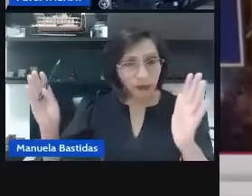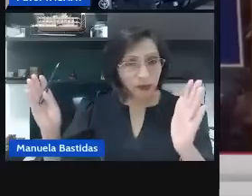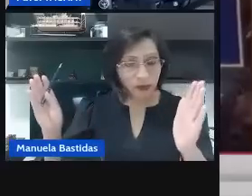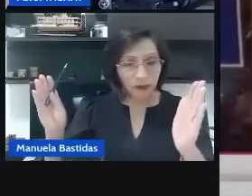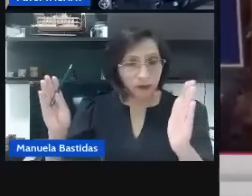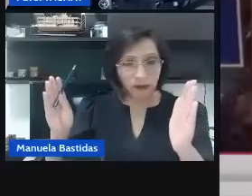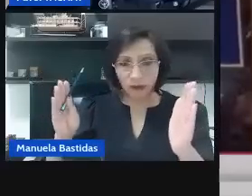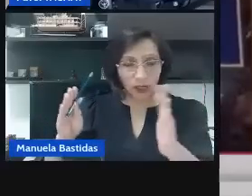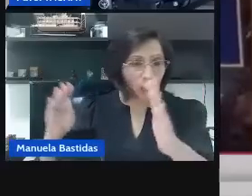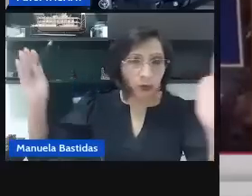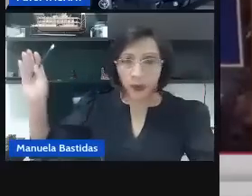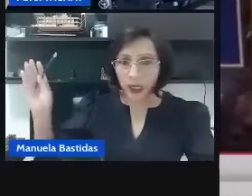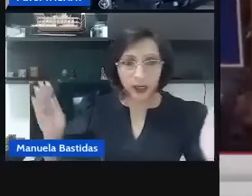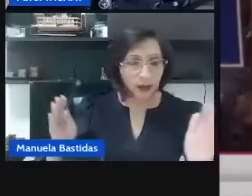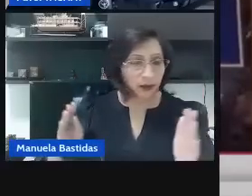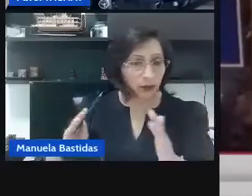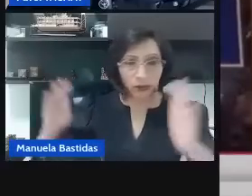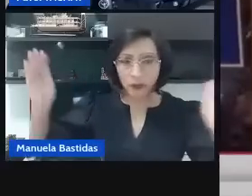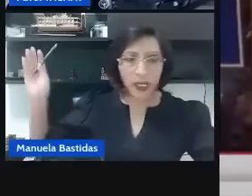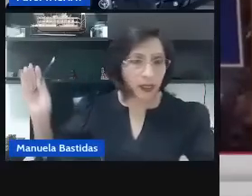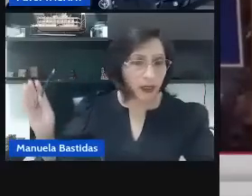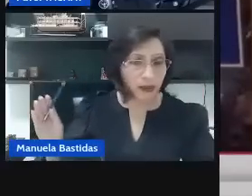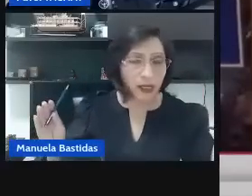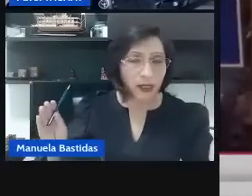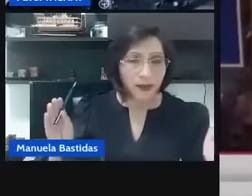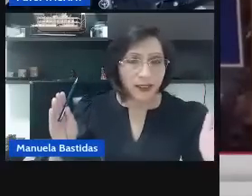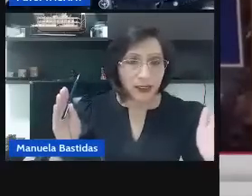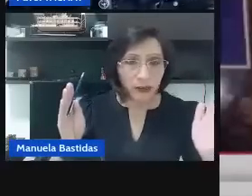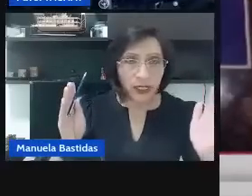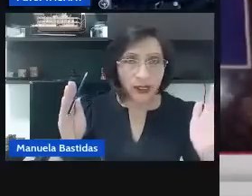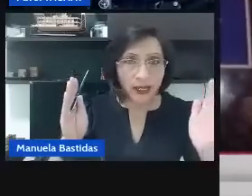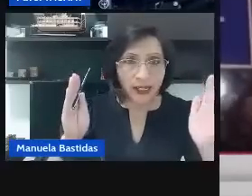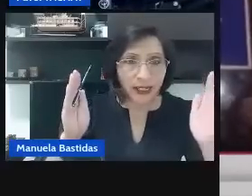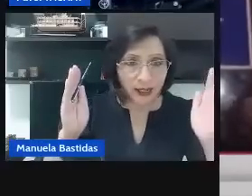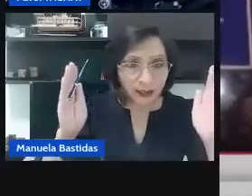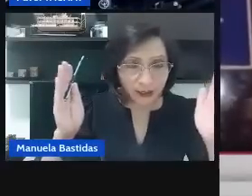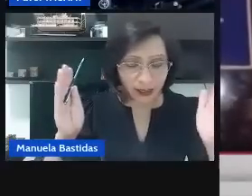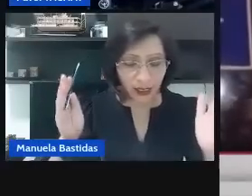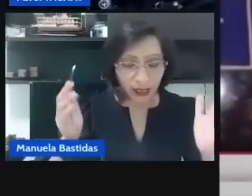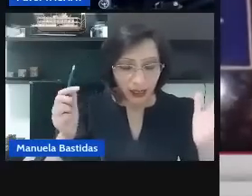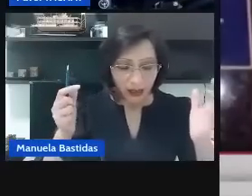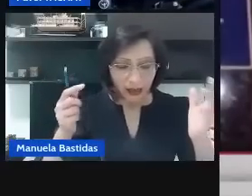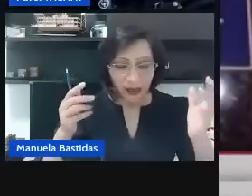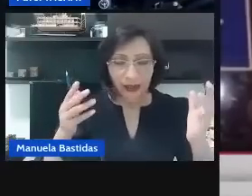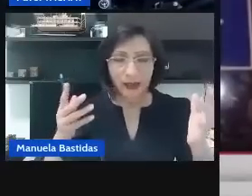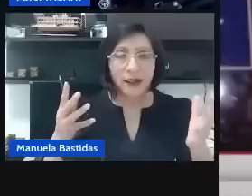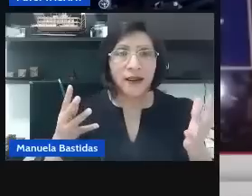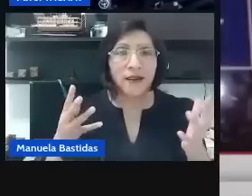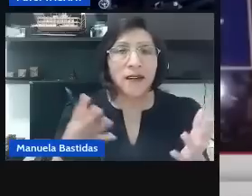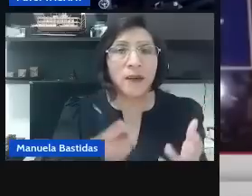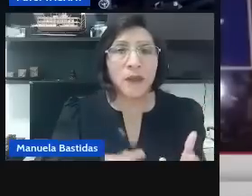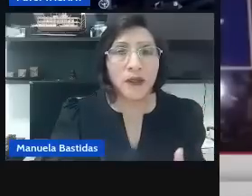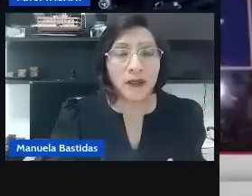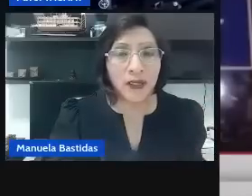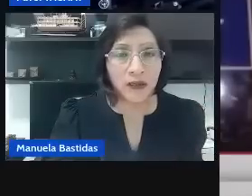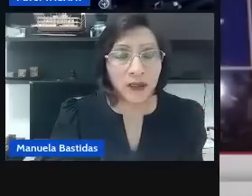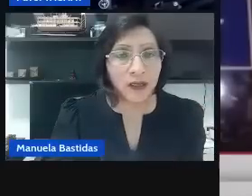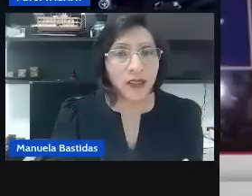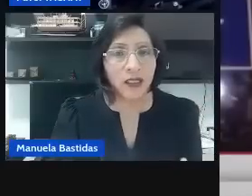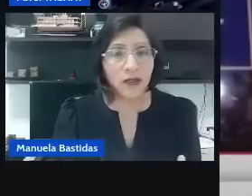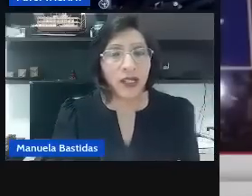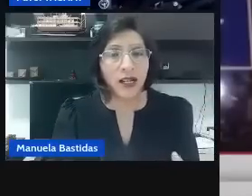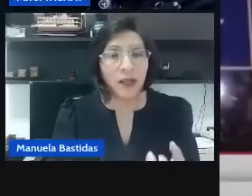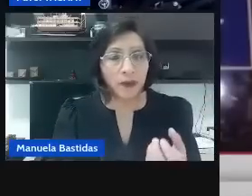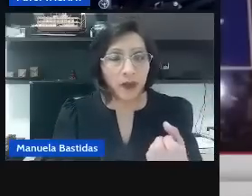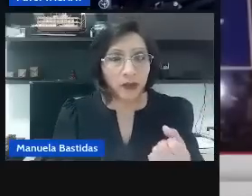haberse Raúl Pérez José Pérez o sea cree en ese en esa representación